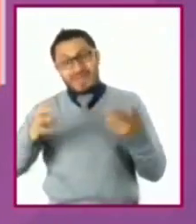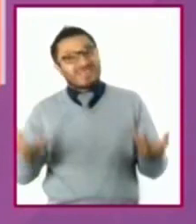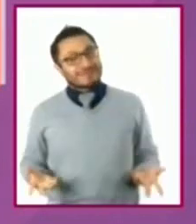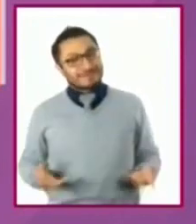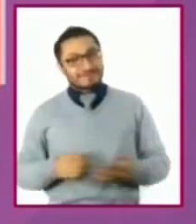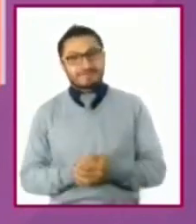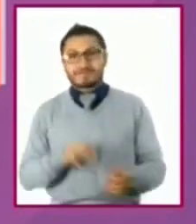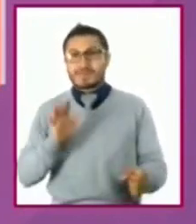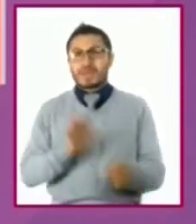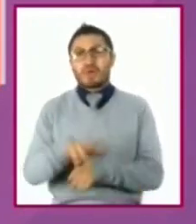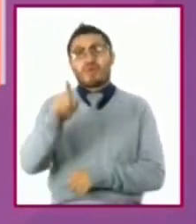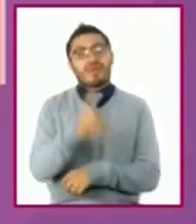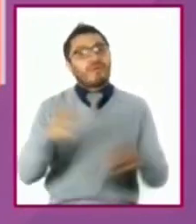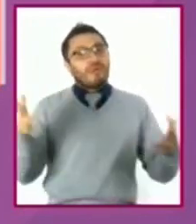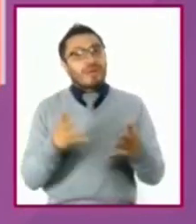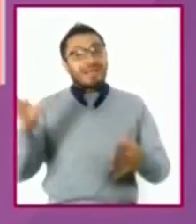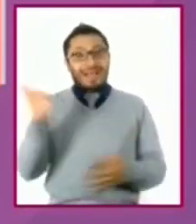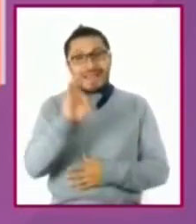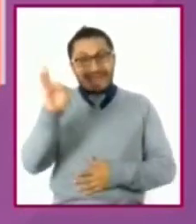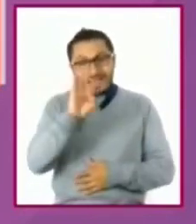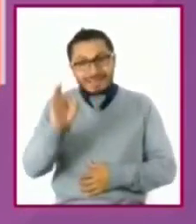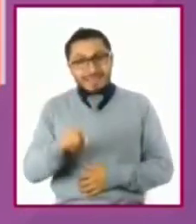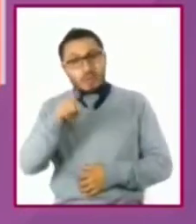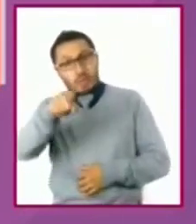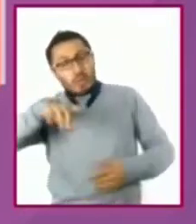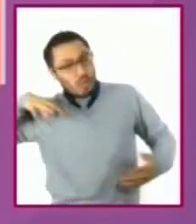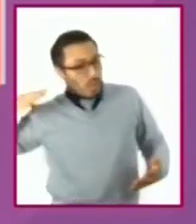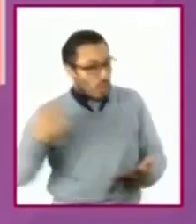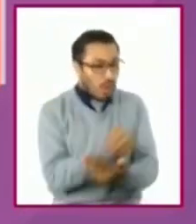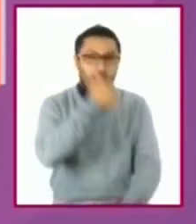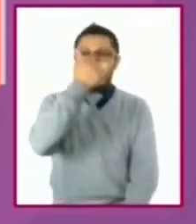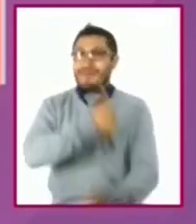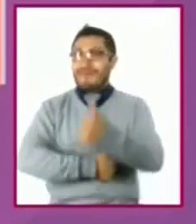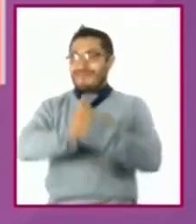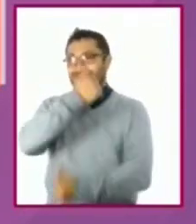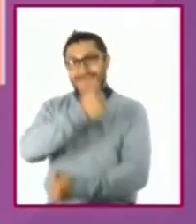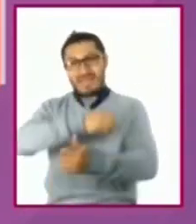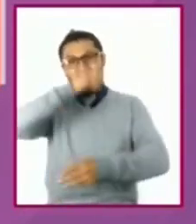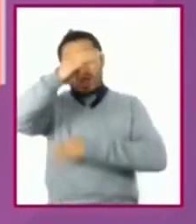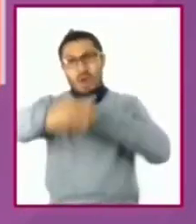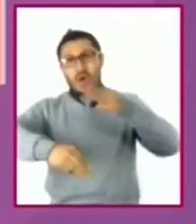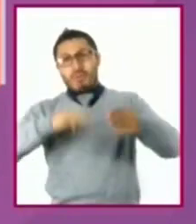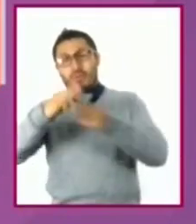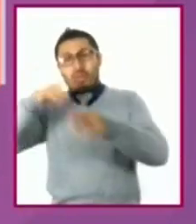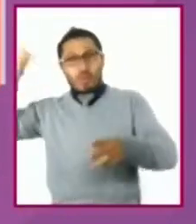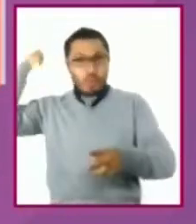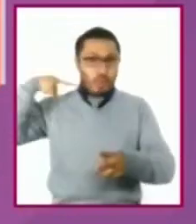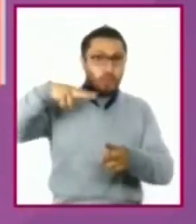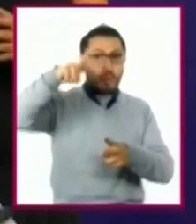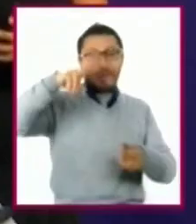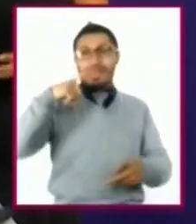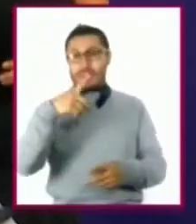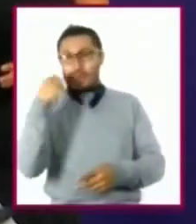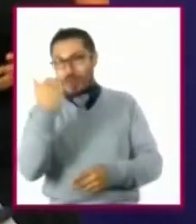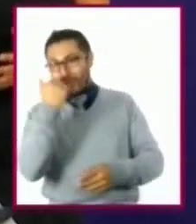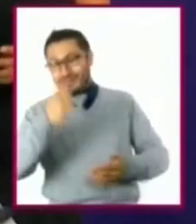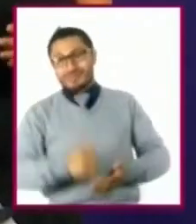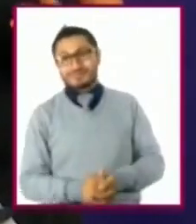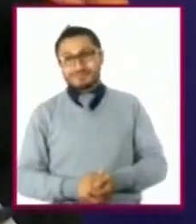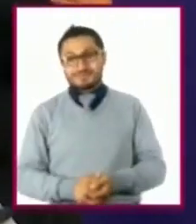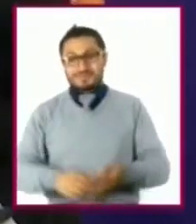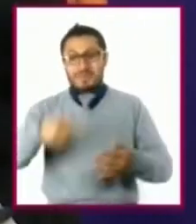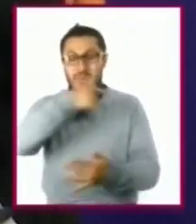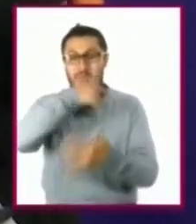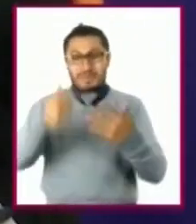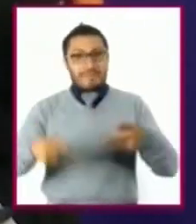¿Qué hubieran hecho si ustedes hubieran ganado el concurso de La Vuelta al Mundo de un Estudiante? Los personajes